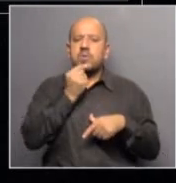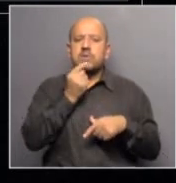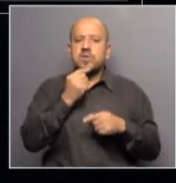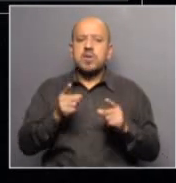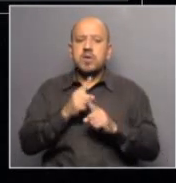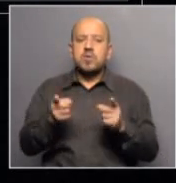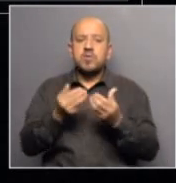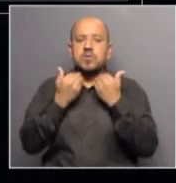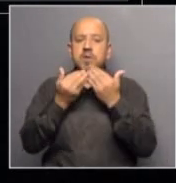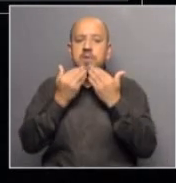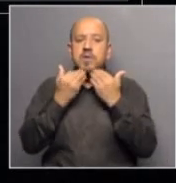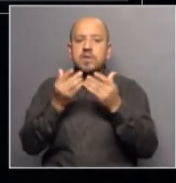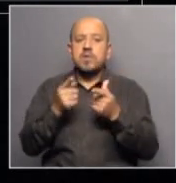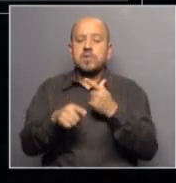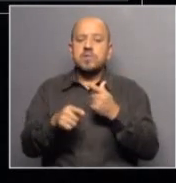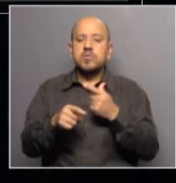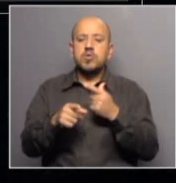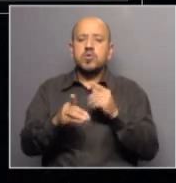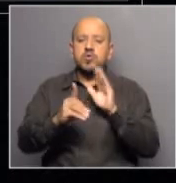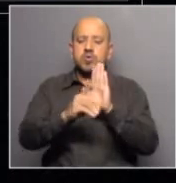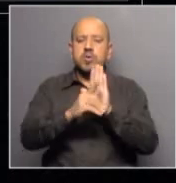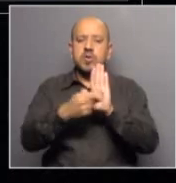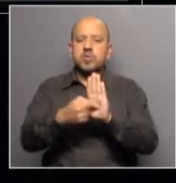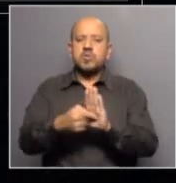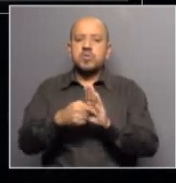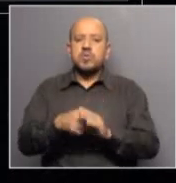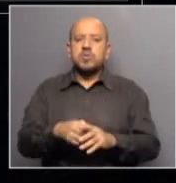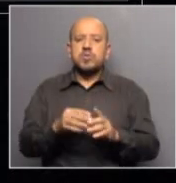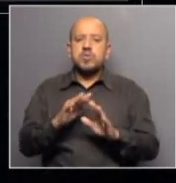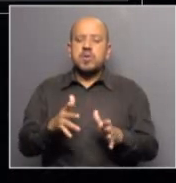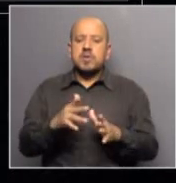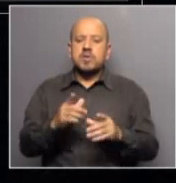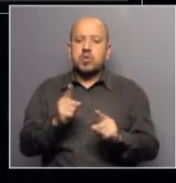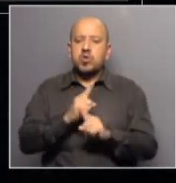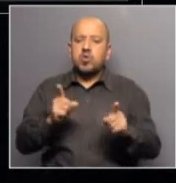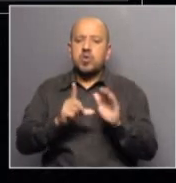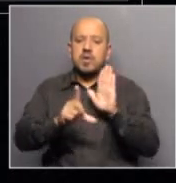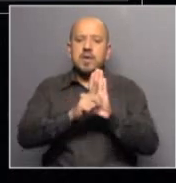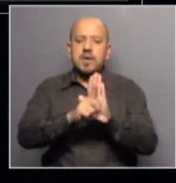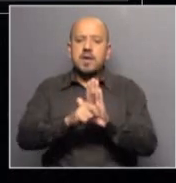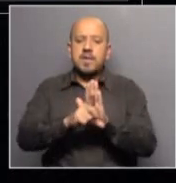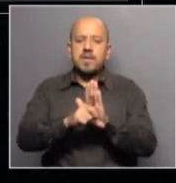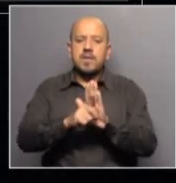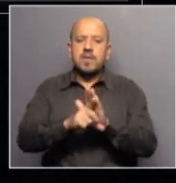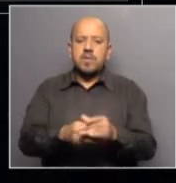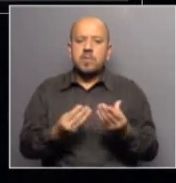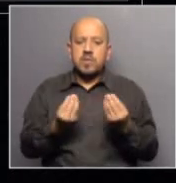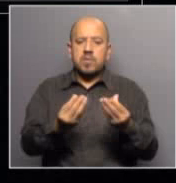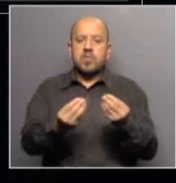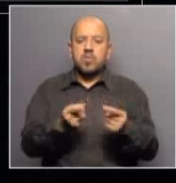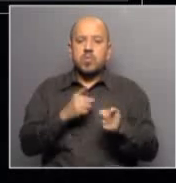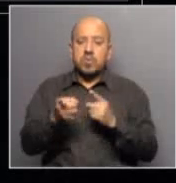los datos hasta ahora, considera que toda plantación es ilegal hasta que no se certifique lo contrario. O sea,